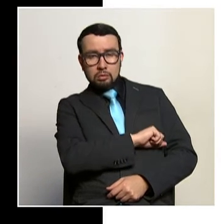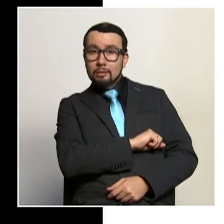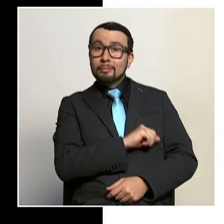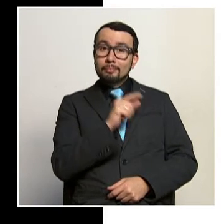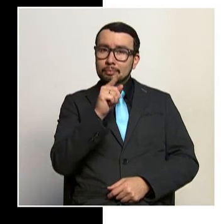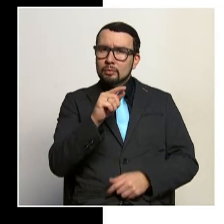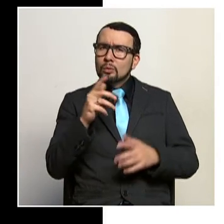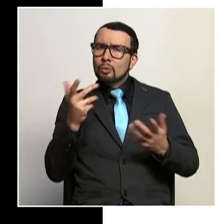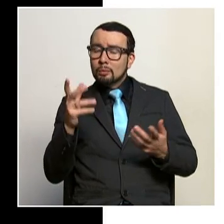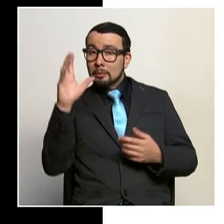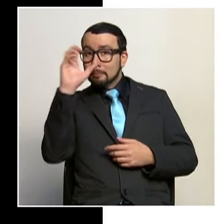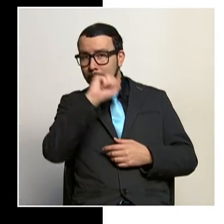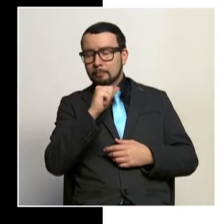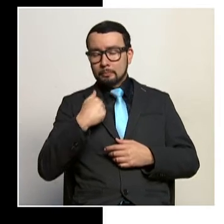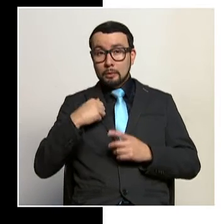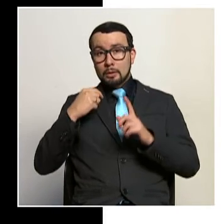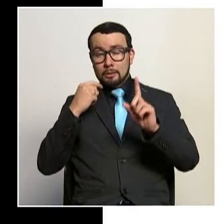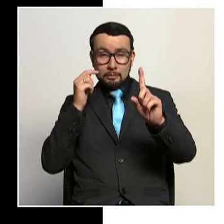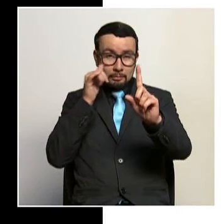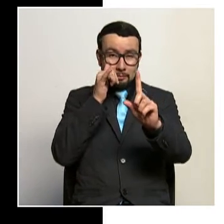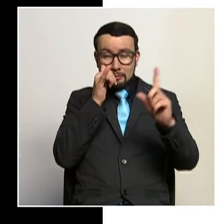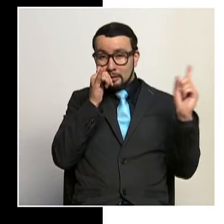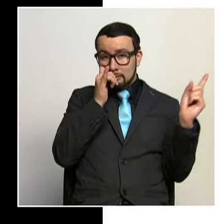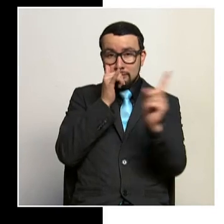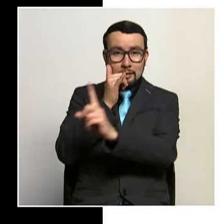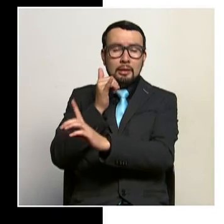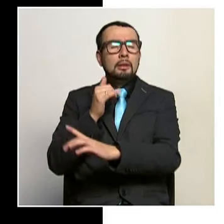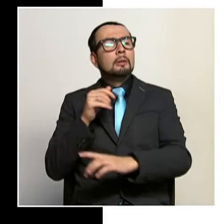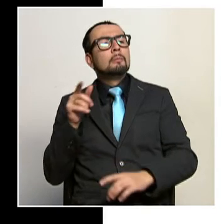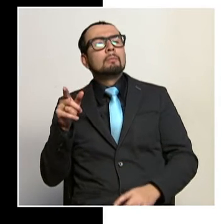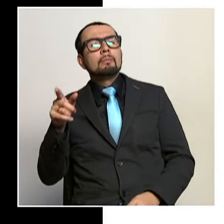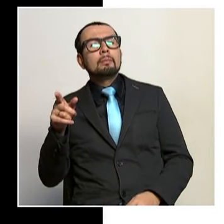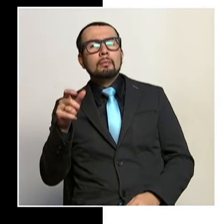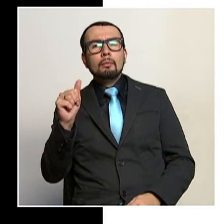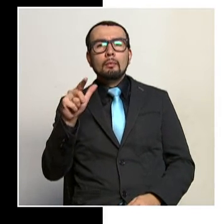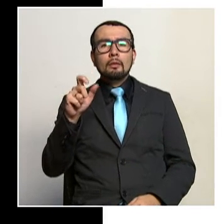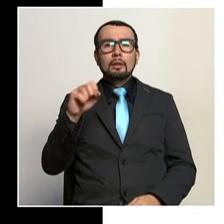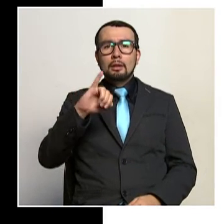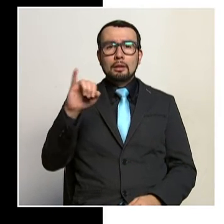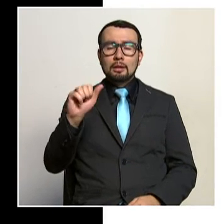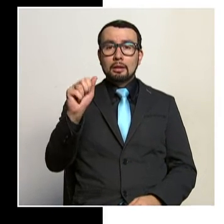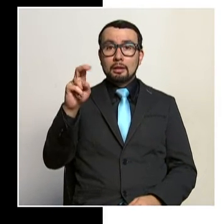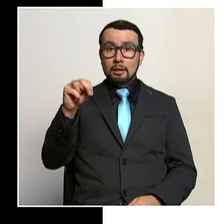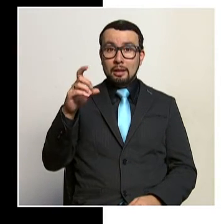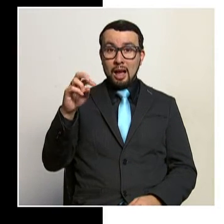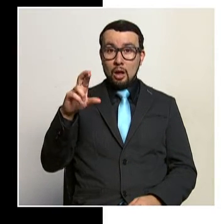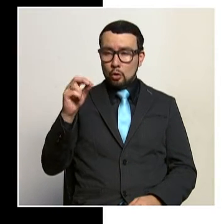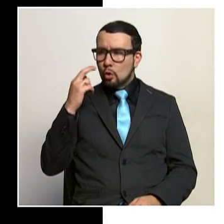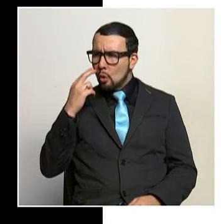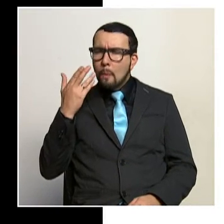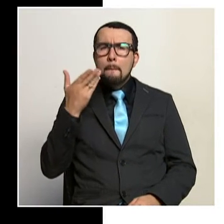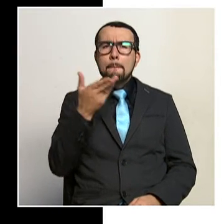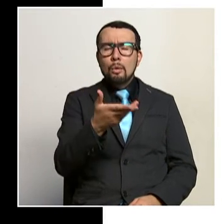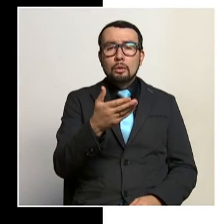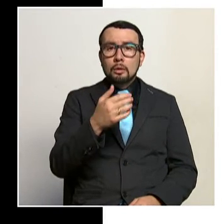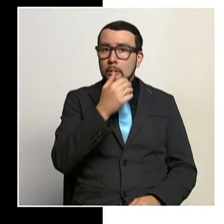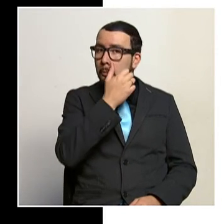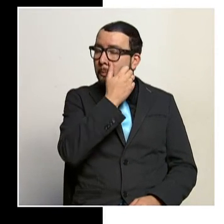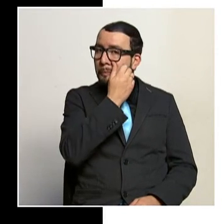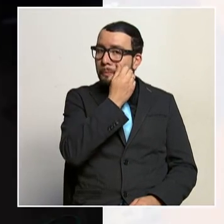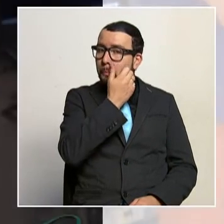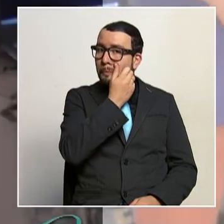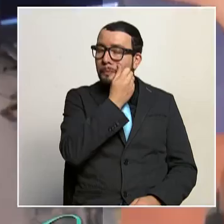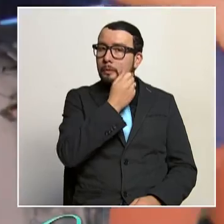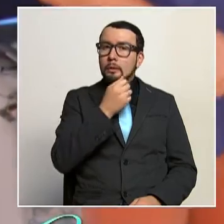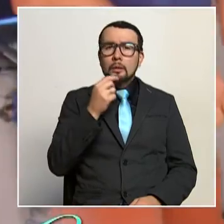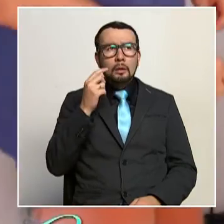los pacientes, me paso por frente de ustedes, para que el doctor Alejandro en una paciente nos pueda mostrar dentro del